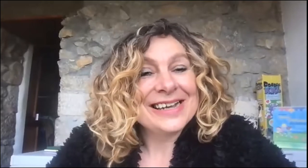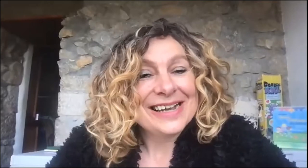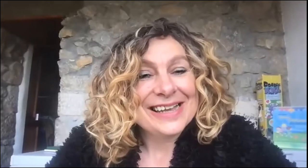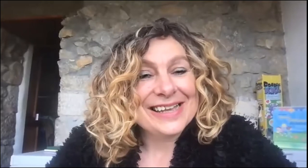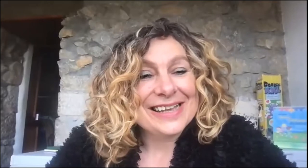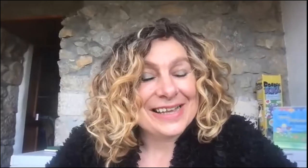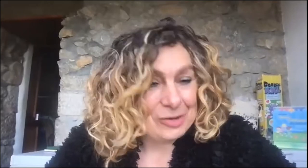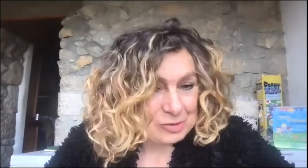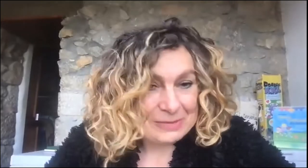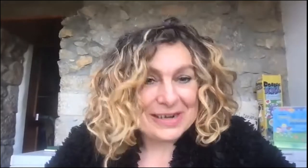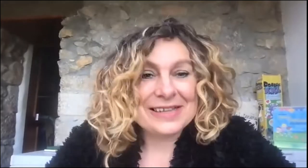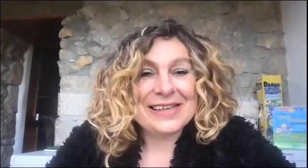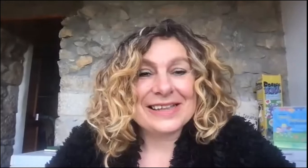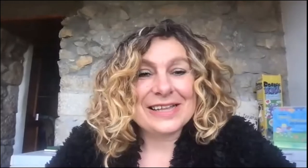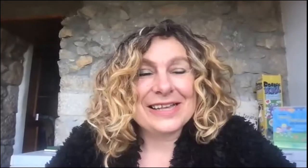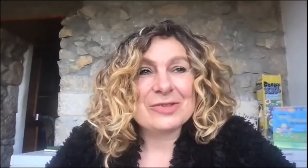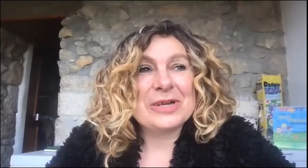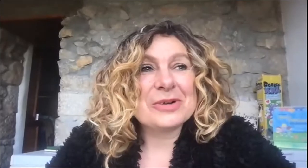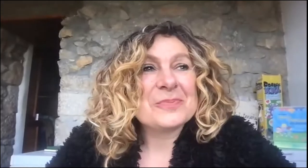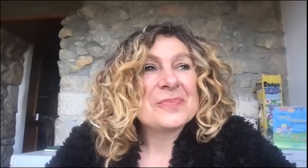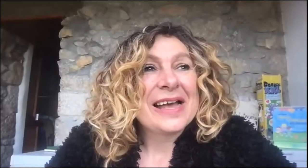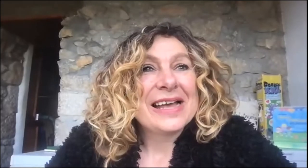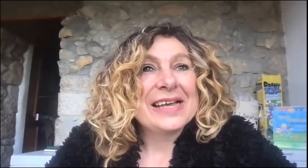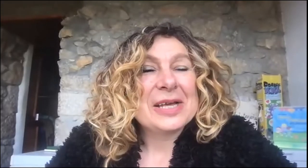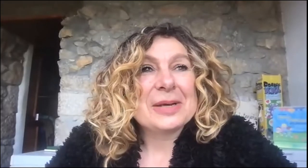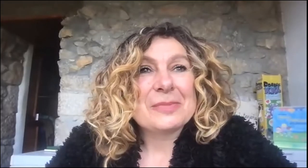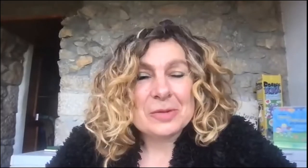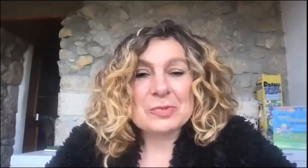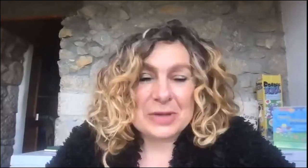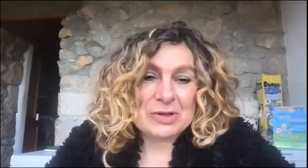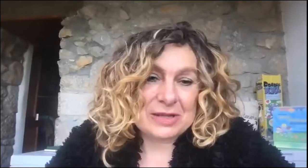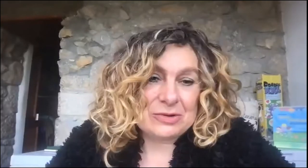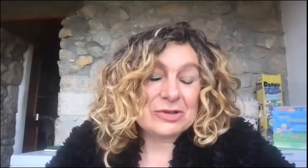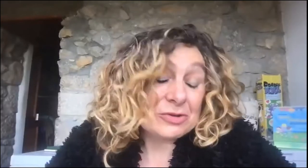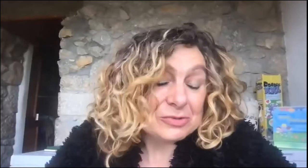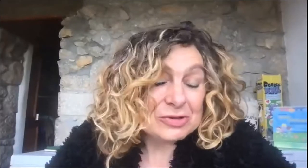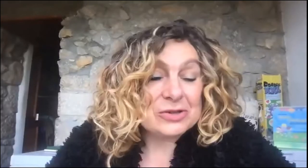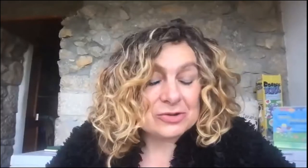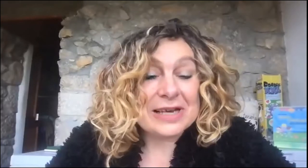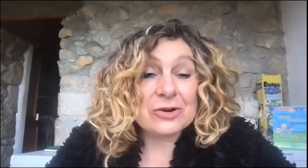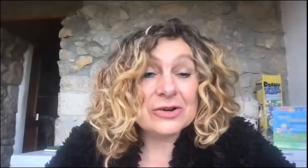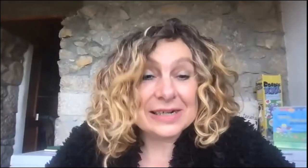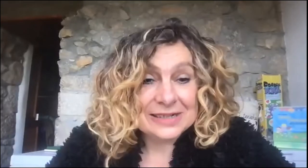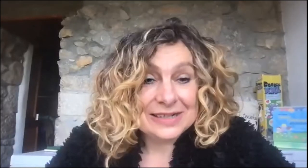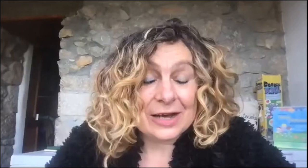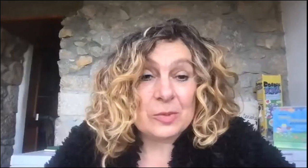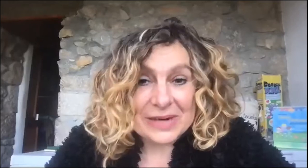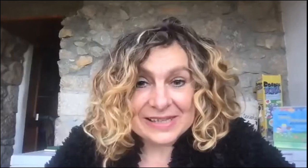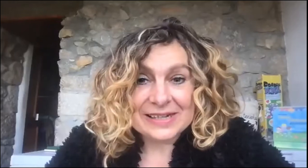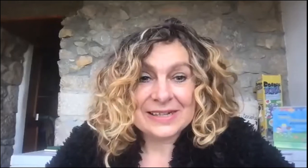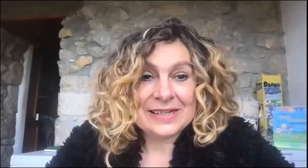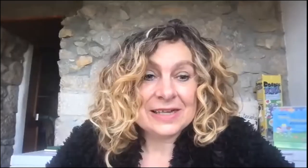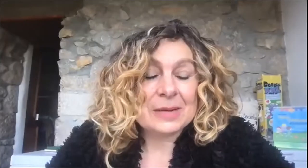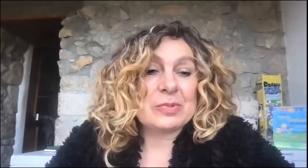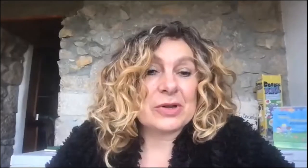Berta, que os va a hablar de su libro, bueno, pues podamos hacer unos entornos que acojan, que